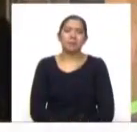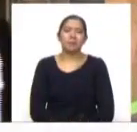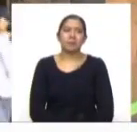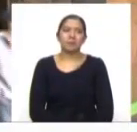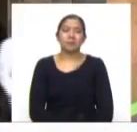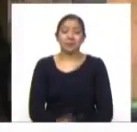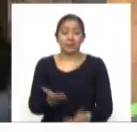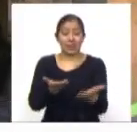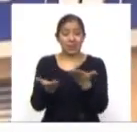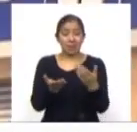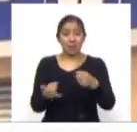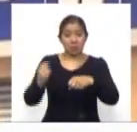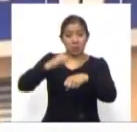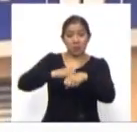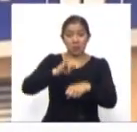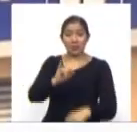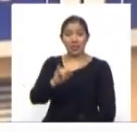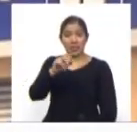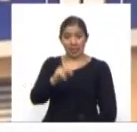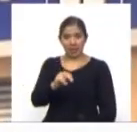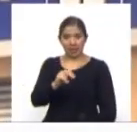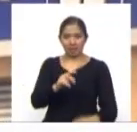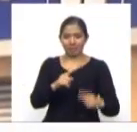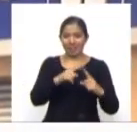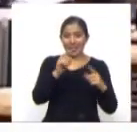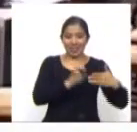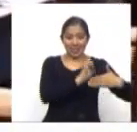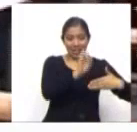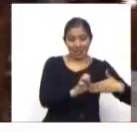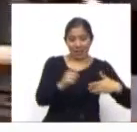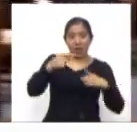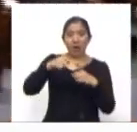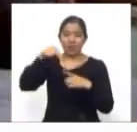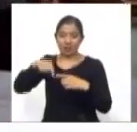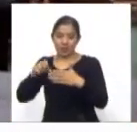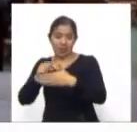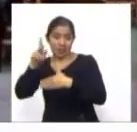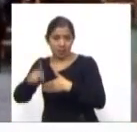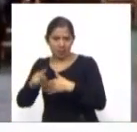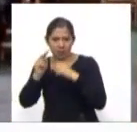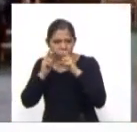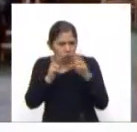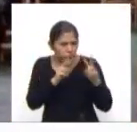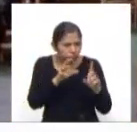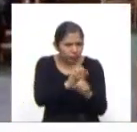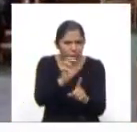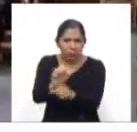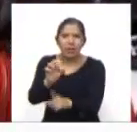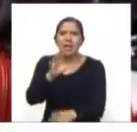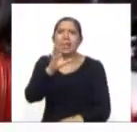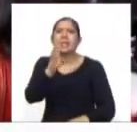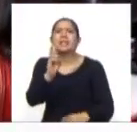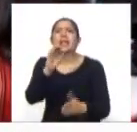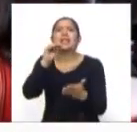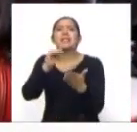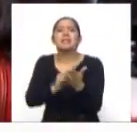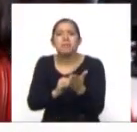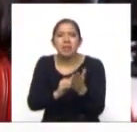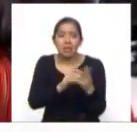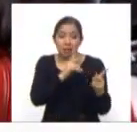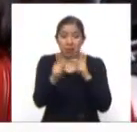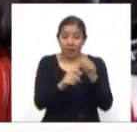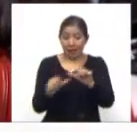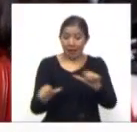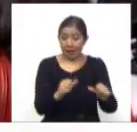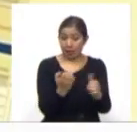Servicio de Impuestos Nacionales, SIN, identificó entre enero y septiembre de esta gestión más de 6.000 casos de actividades económicas camufladas